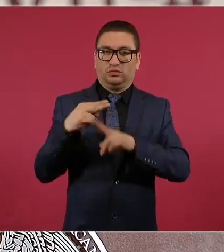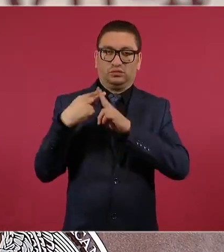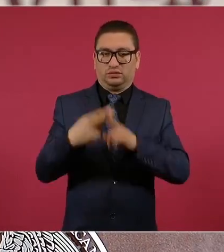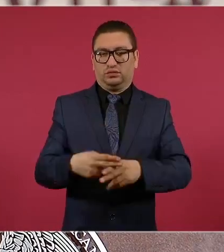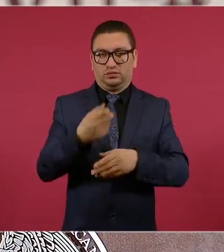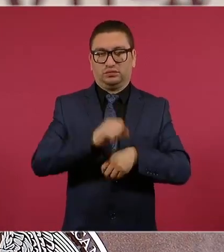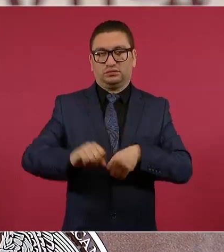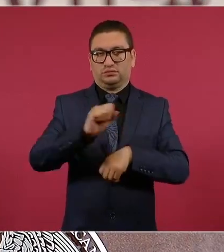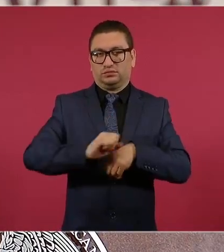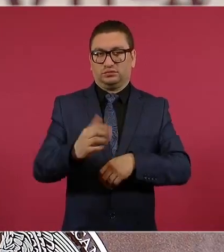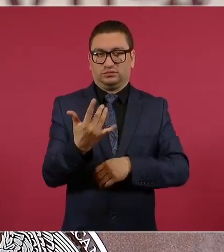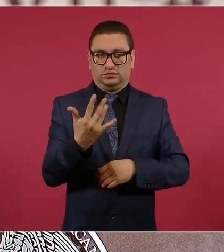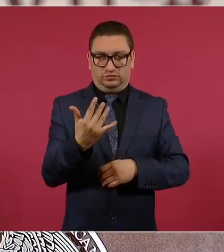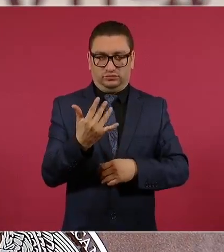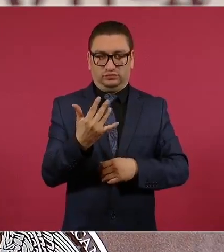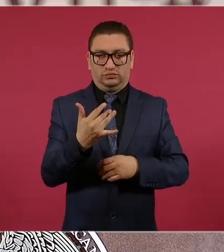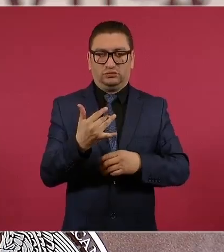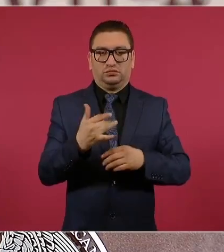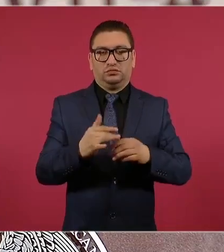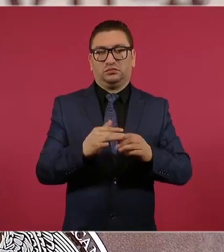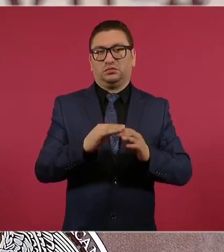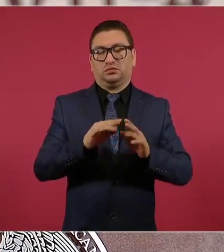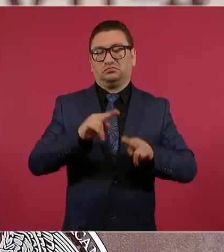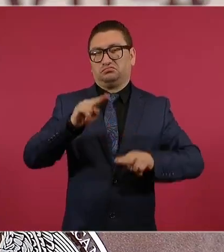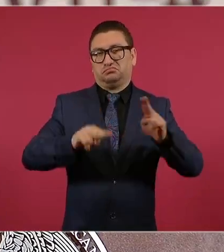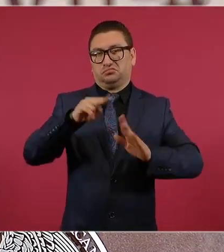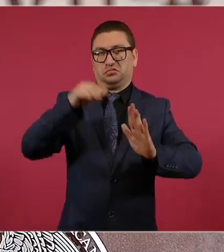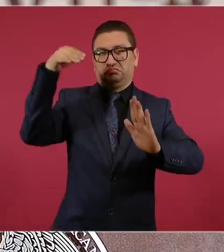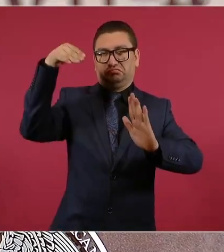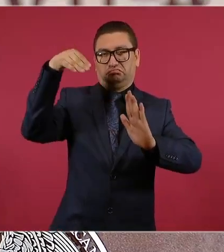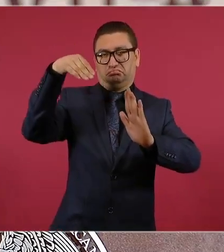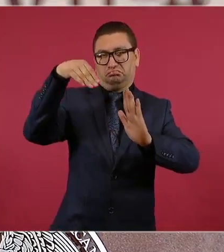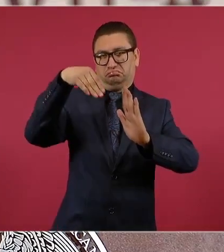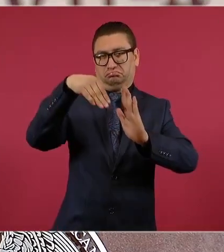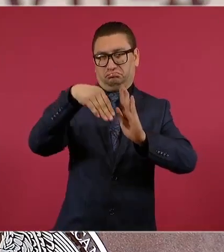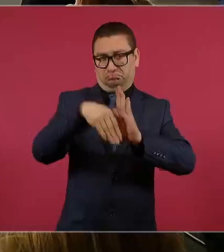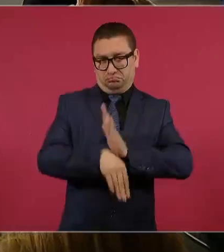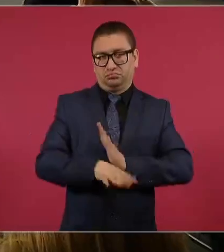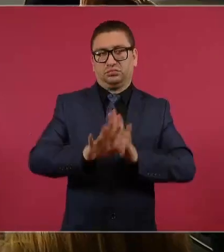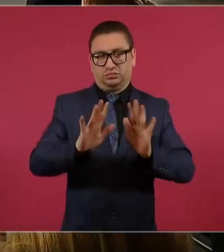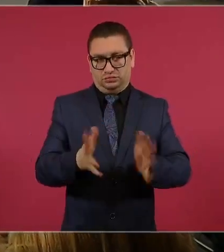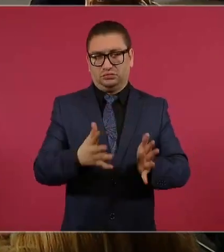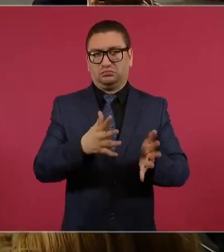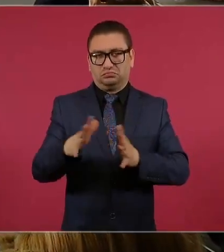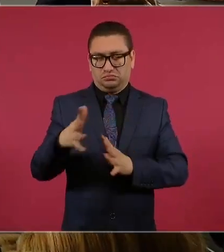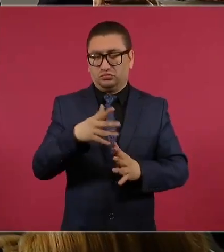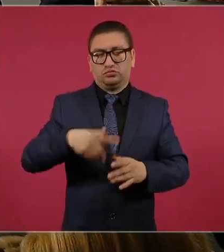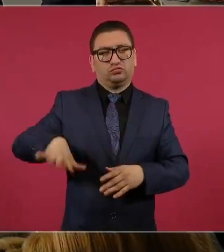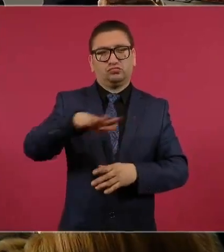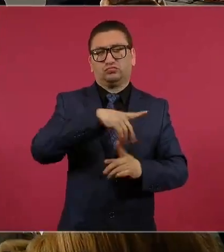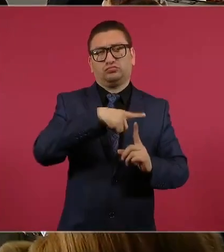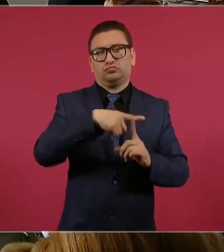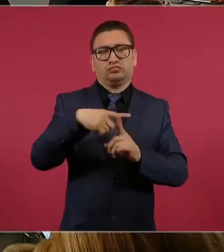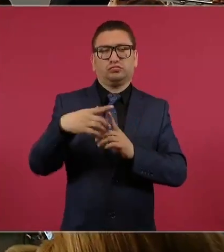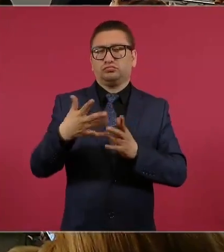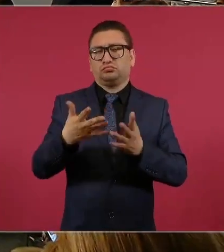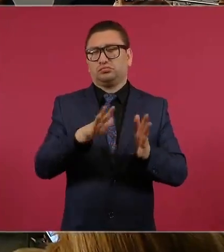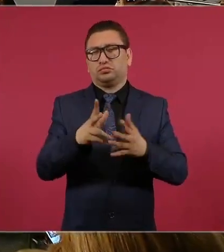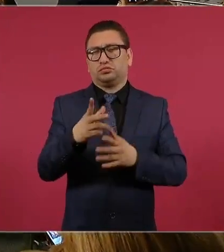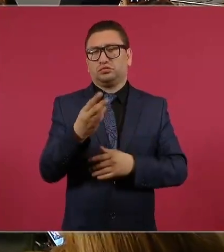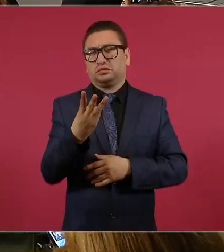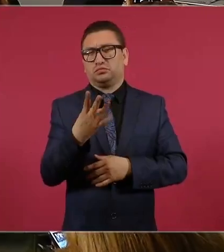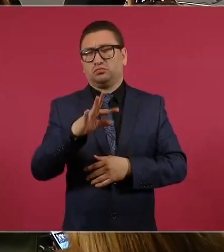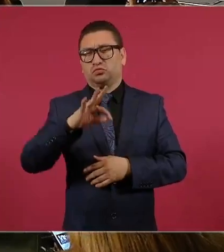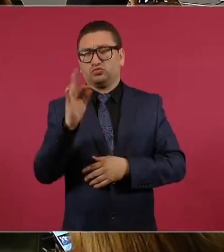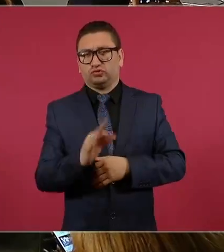semana 50, ha habido un descenso continuo y ahora más o menos la positividad está entre